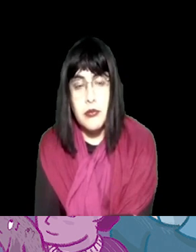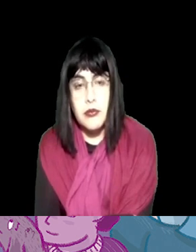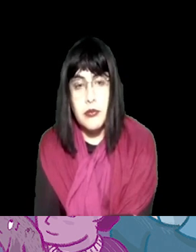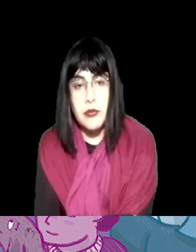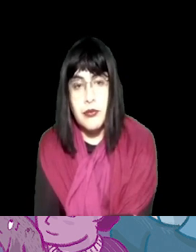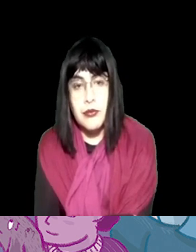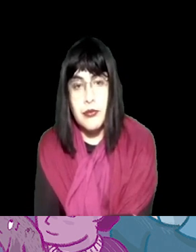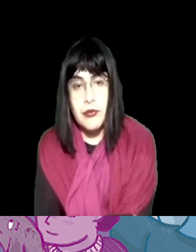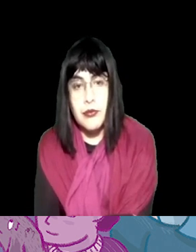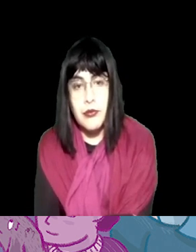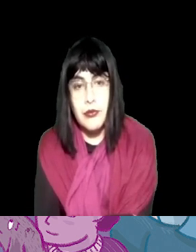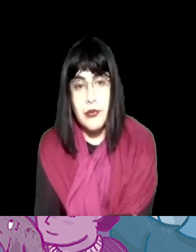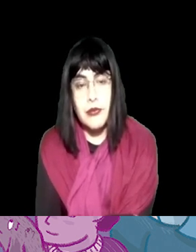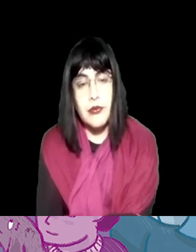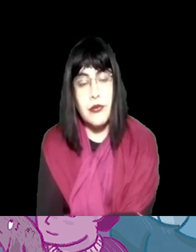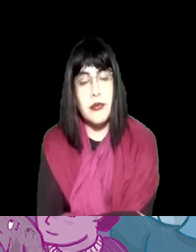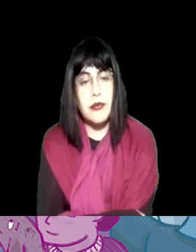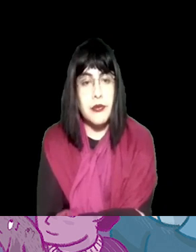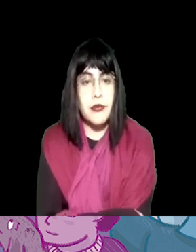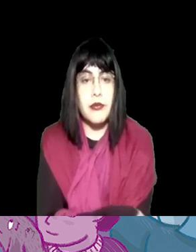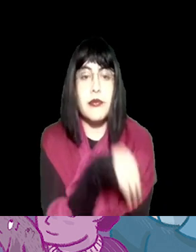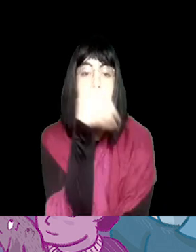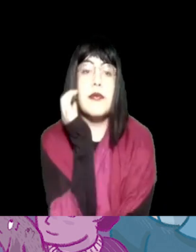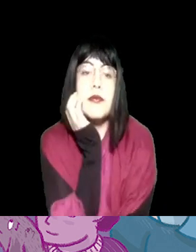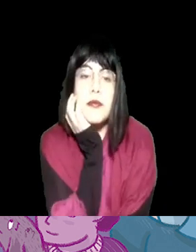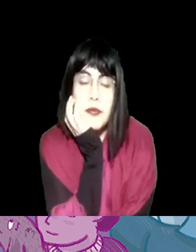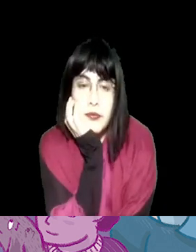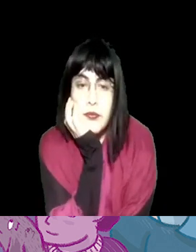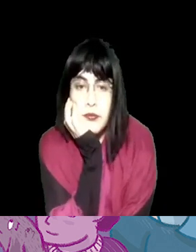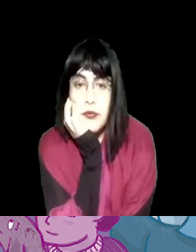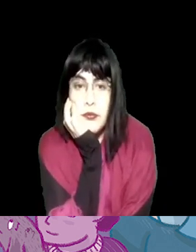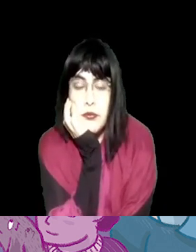para conversar qué temas se debiesen incorporar a una ley integral trans.